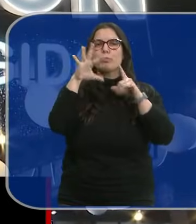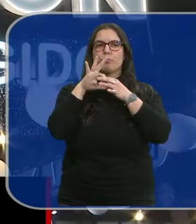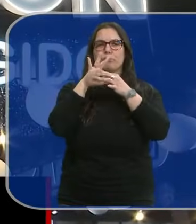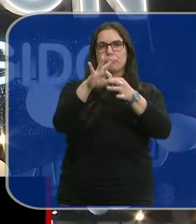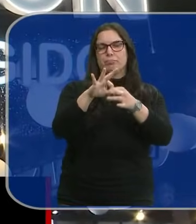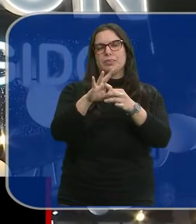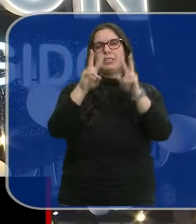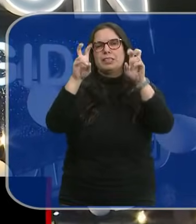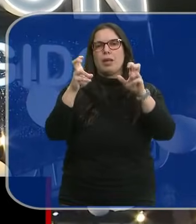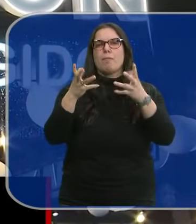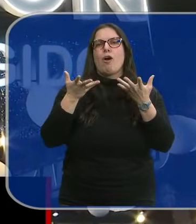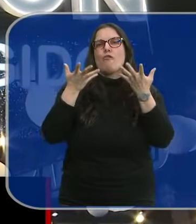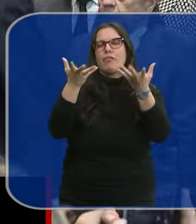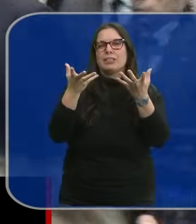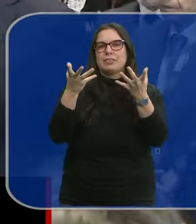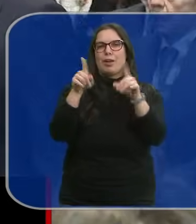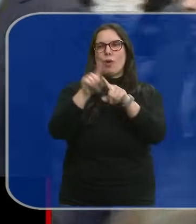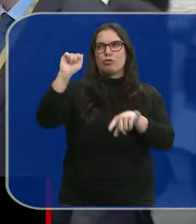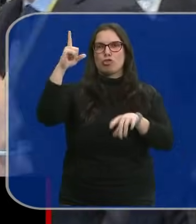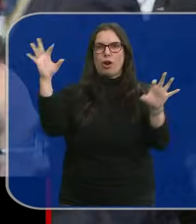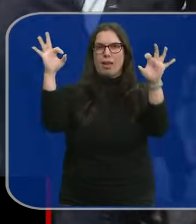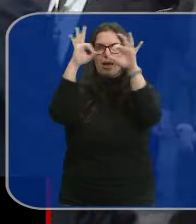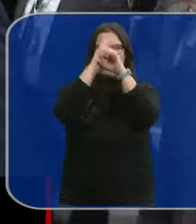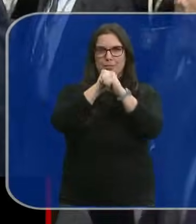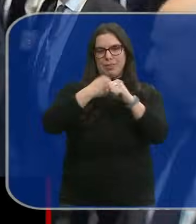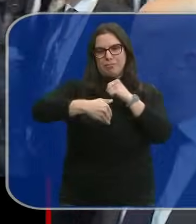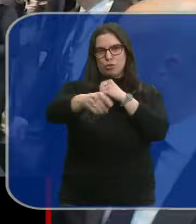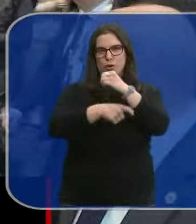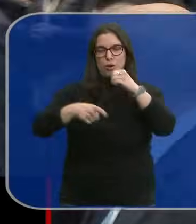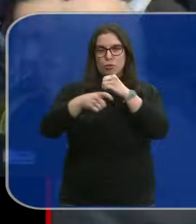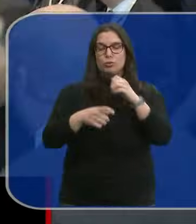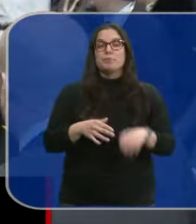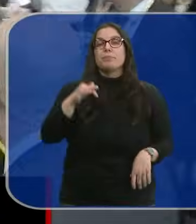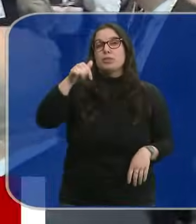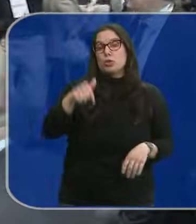eclipse de agosto, pero hay mucho más. Los Reyes han inaugurado hoy Fitur en Madrid.